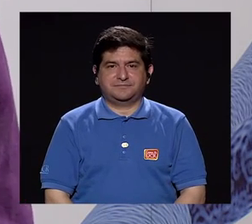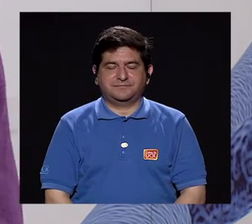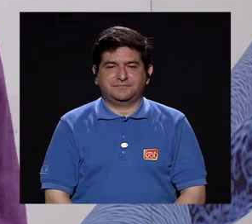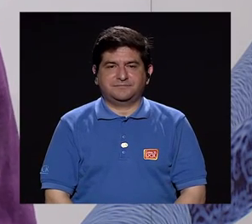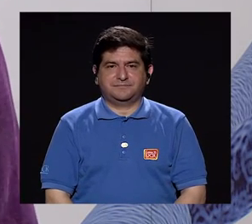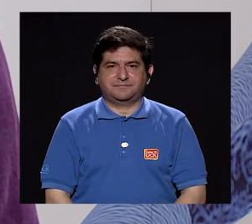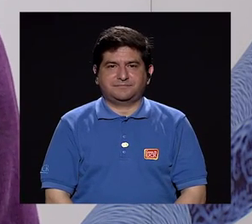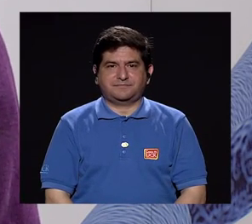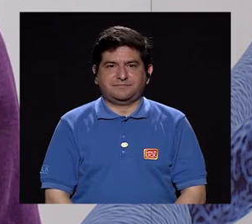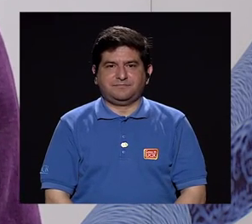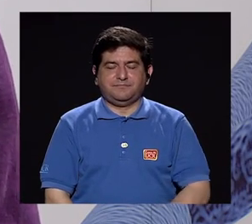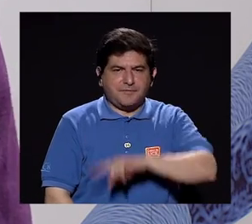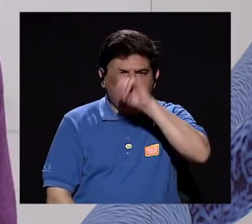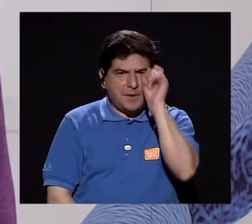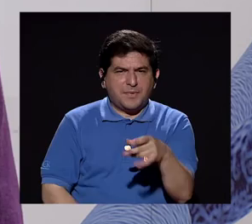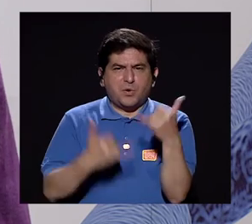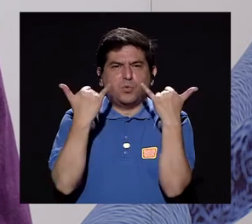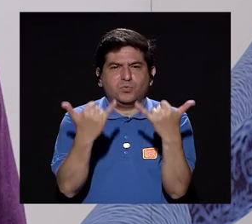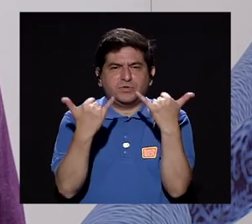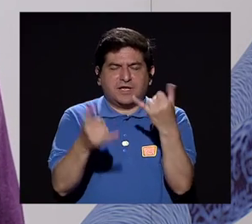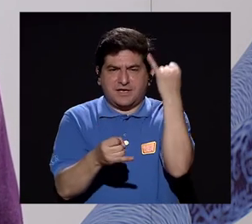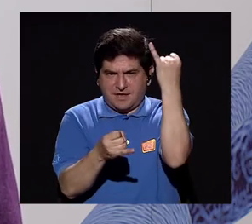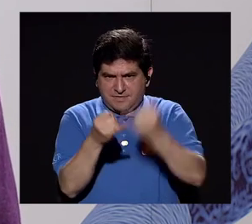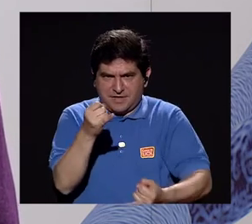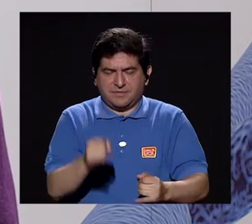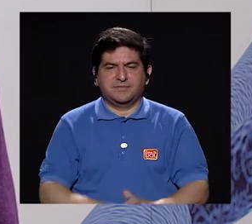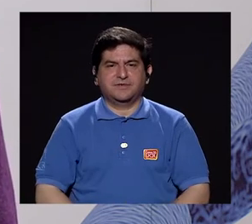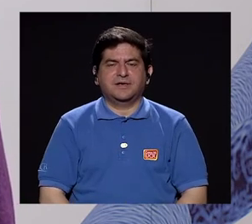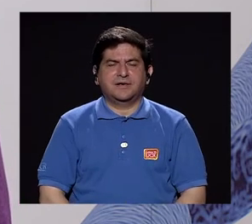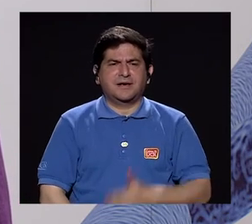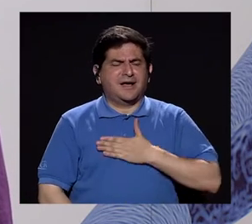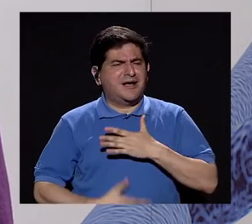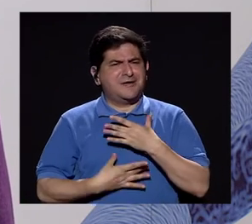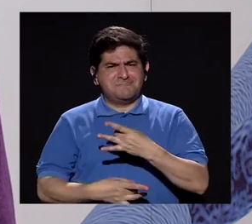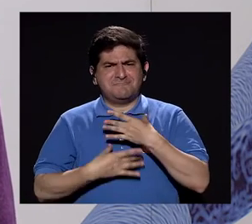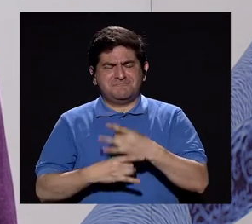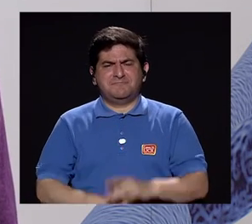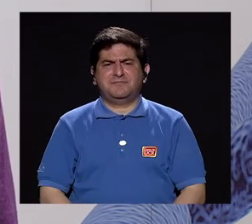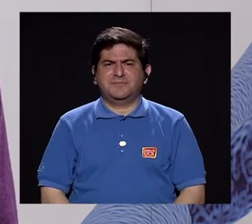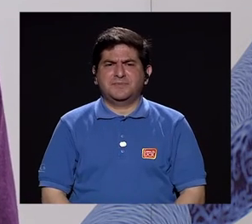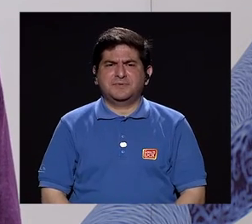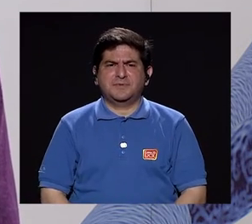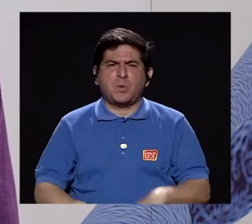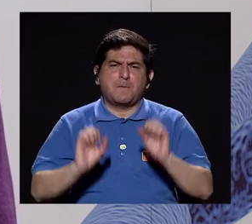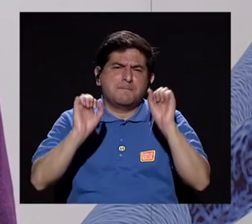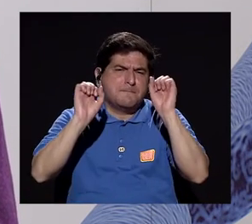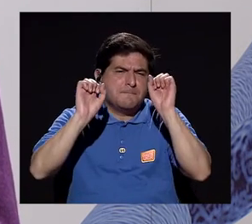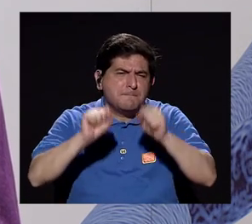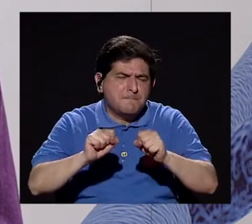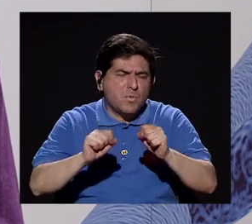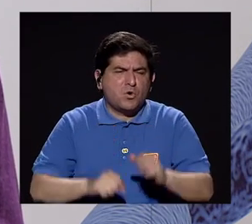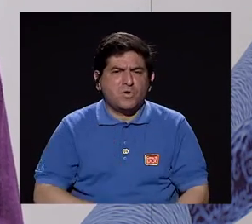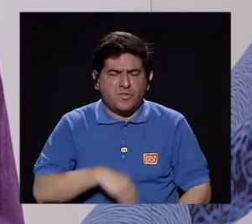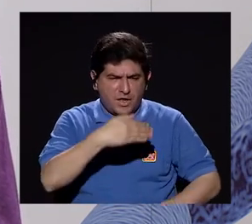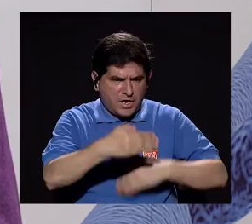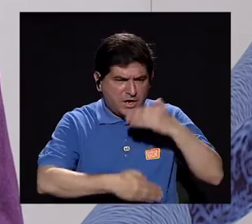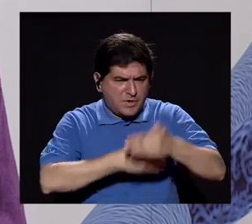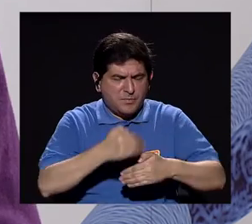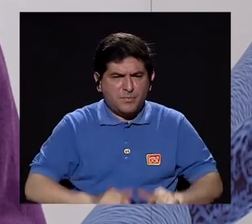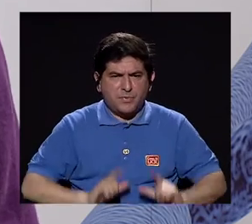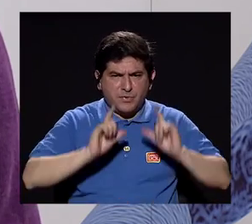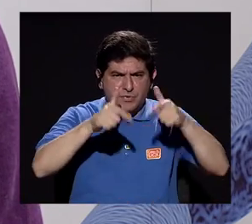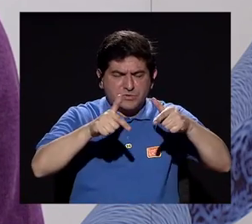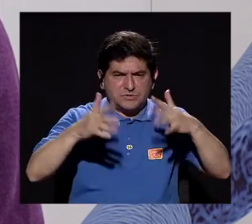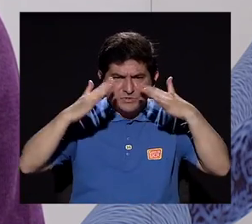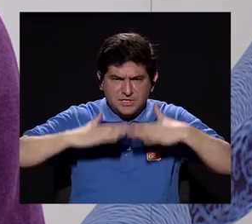de montoro una pregunta ya para finalizar paola me interesa mucho es posible tratar los residuos